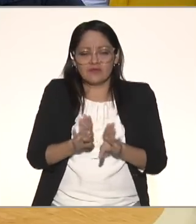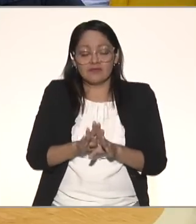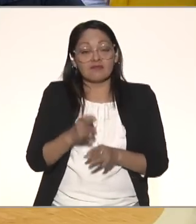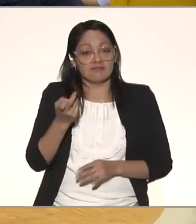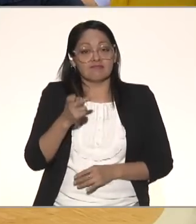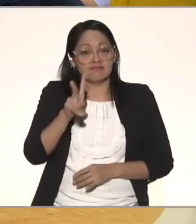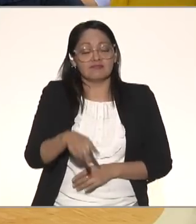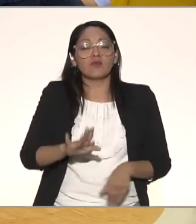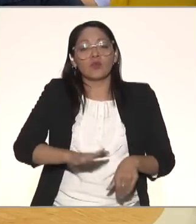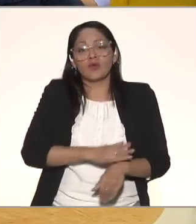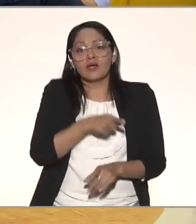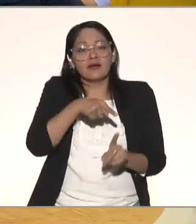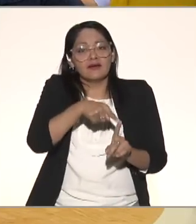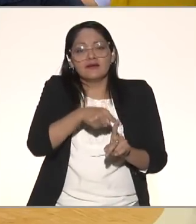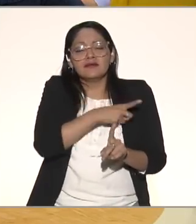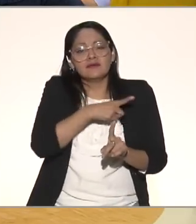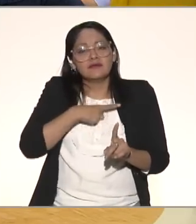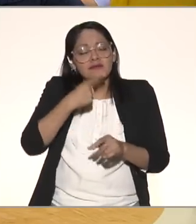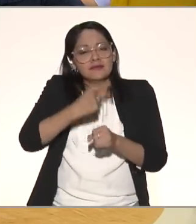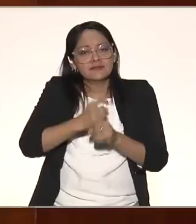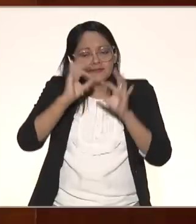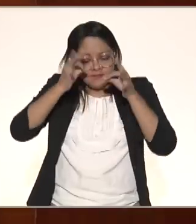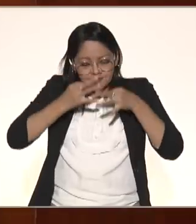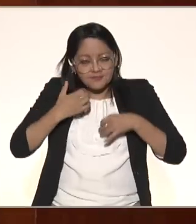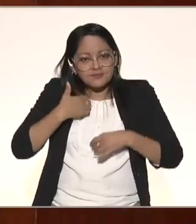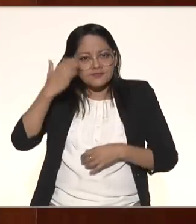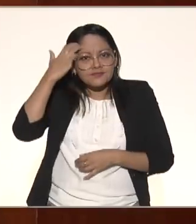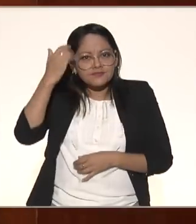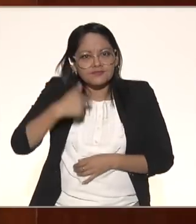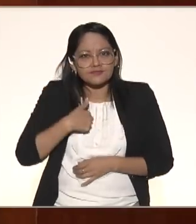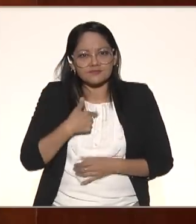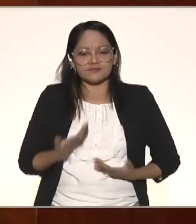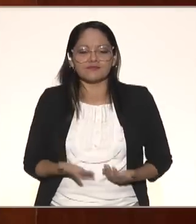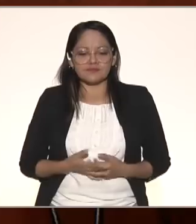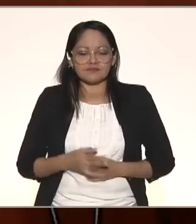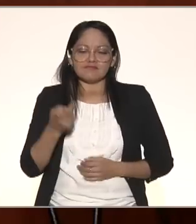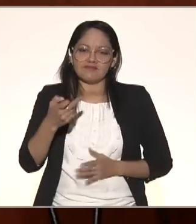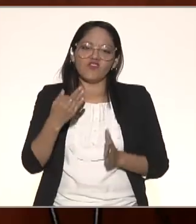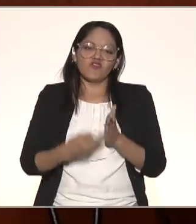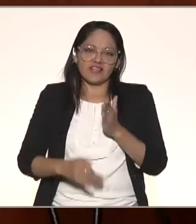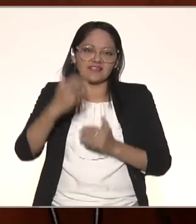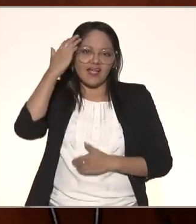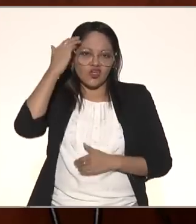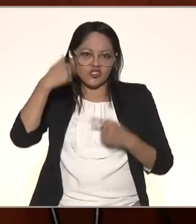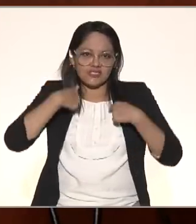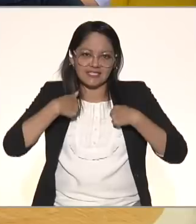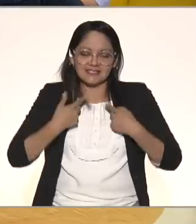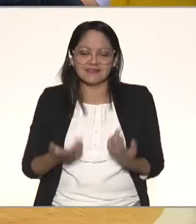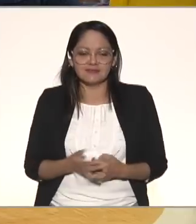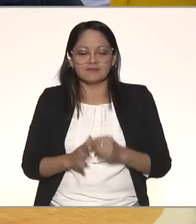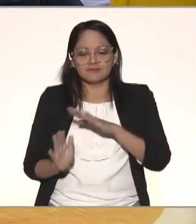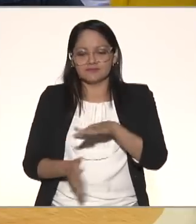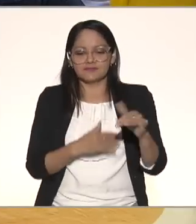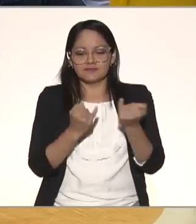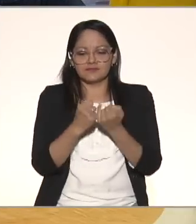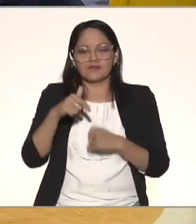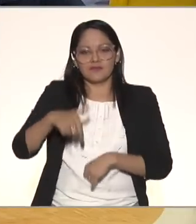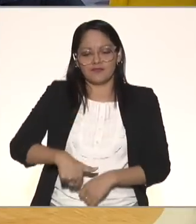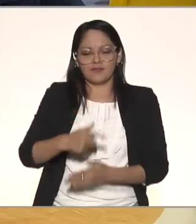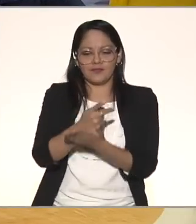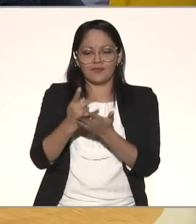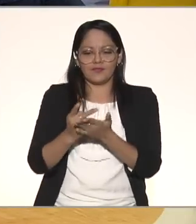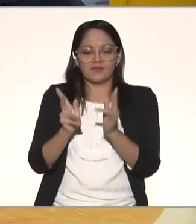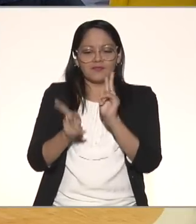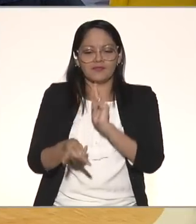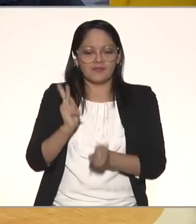Pero pues es por un tema de autoconocimiento. De falta de conocimiento. Y aquí en este programa hemos